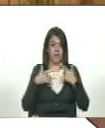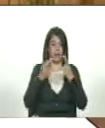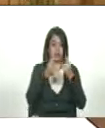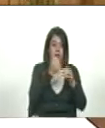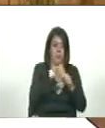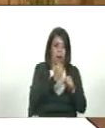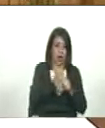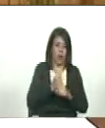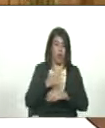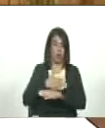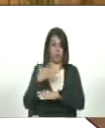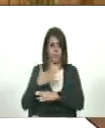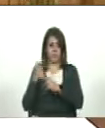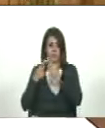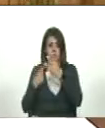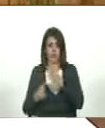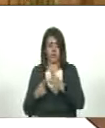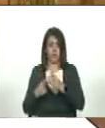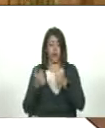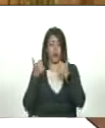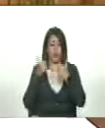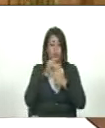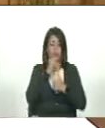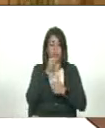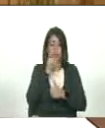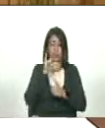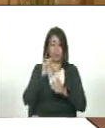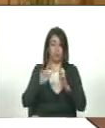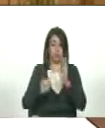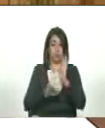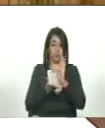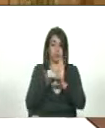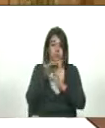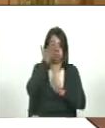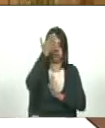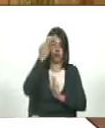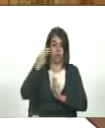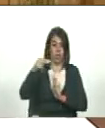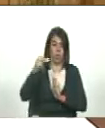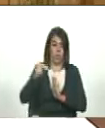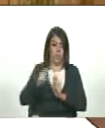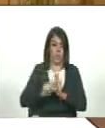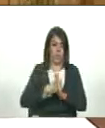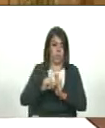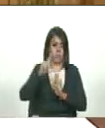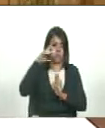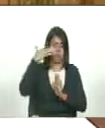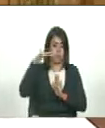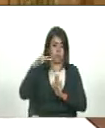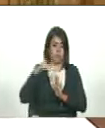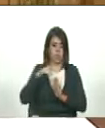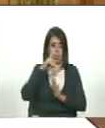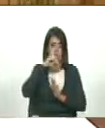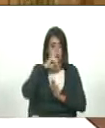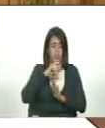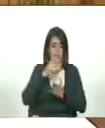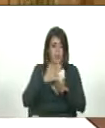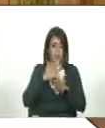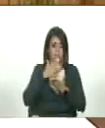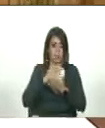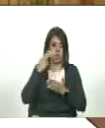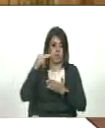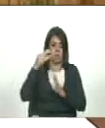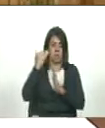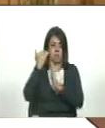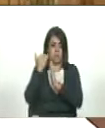económica. Una buena noticia es que la inflación en el mes de noviembre, medimos noviembre cada año, ha sido